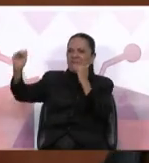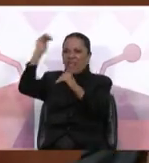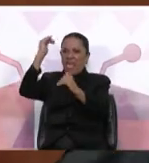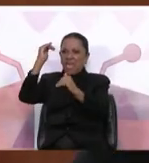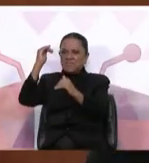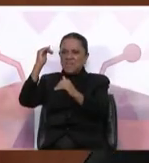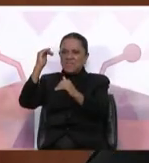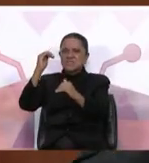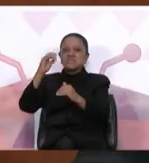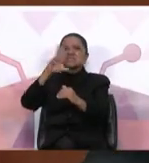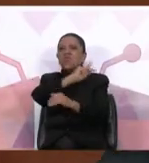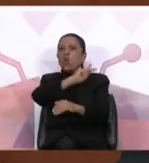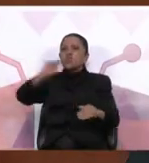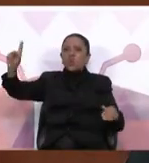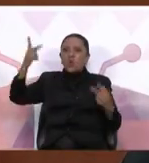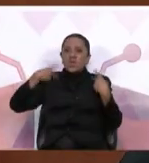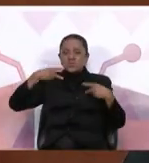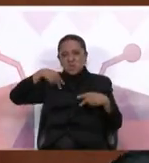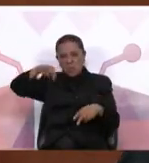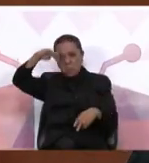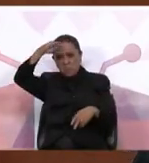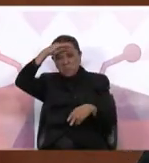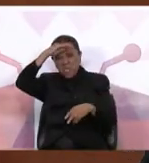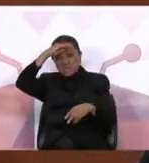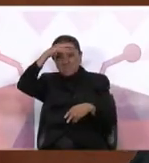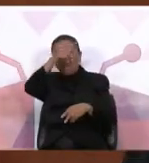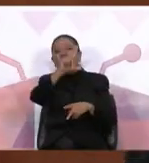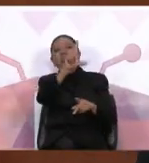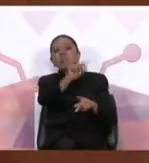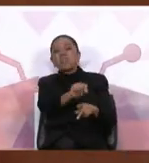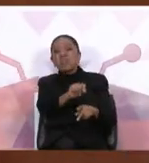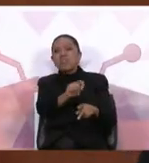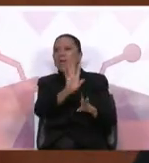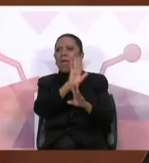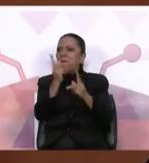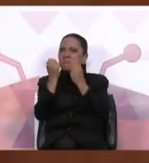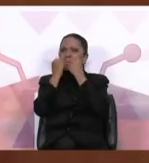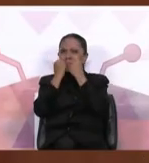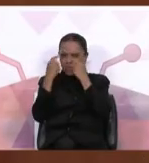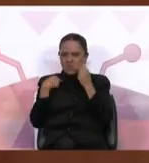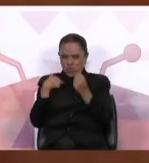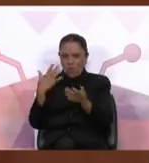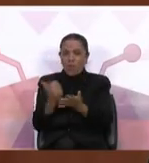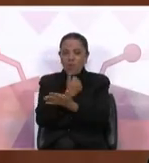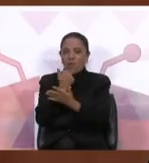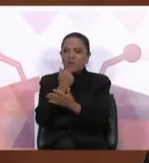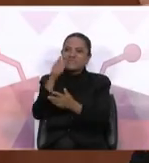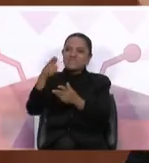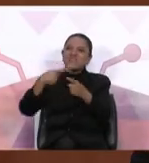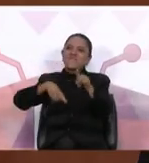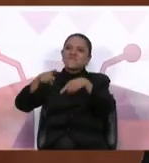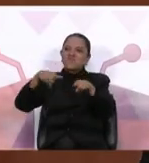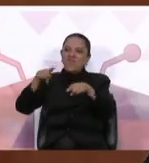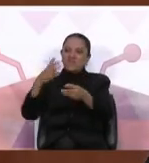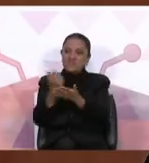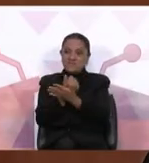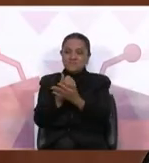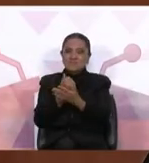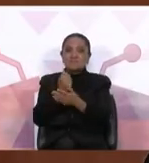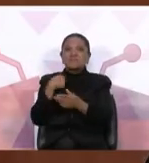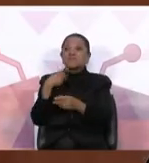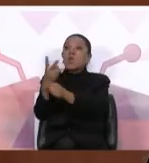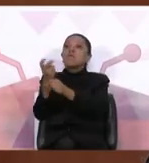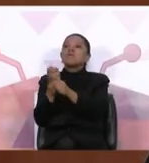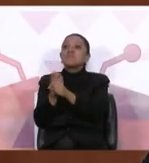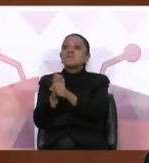construir una victoria para todos yo te invito a que todos nos unamos no nos resignemos a hacer el morelos de